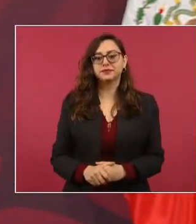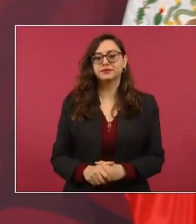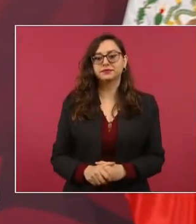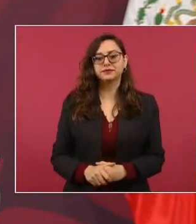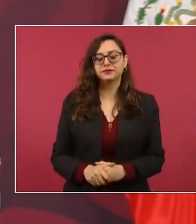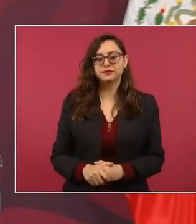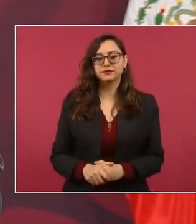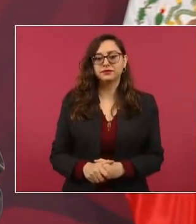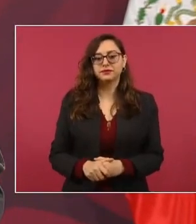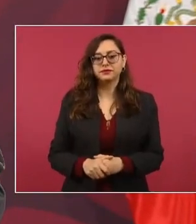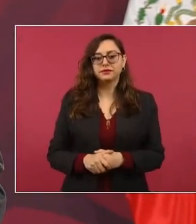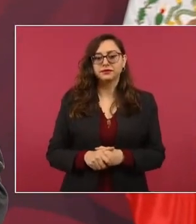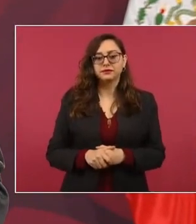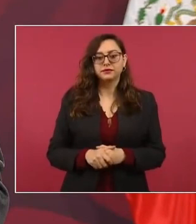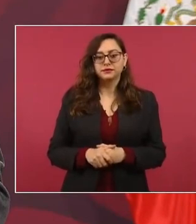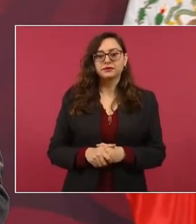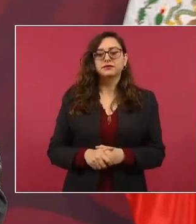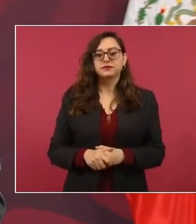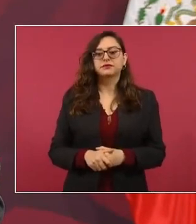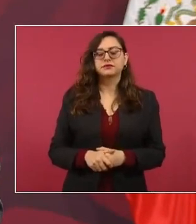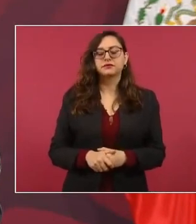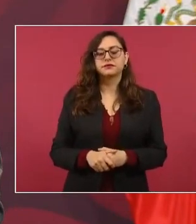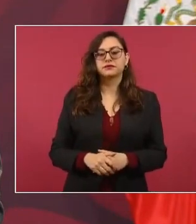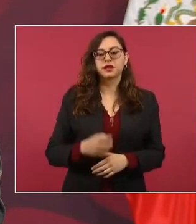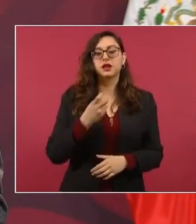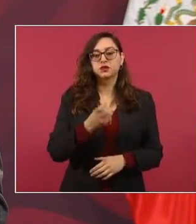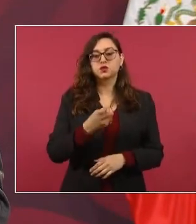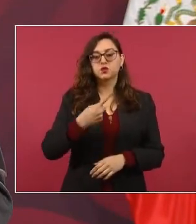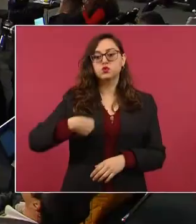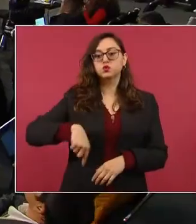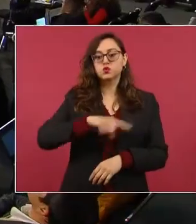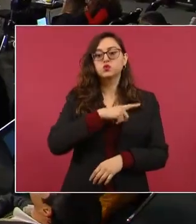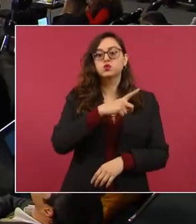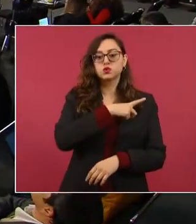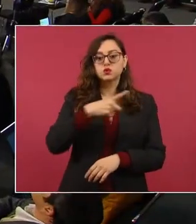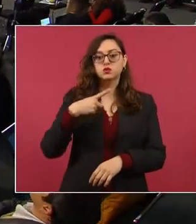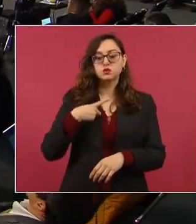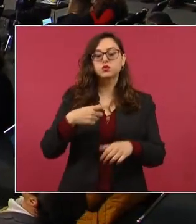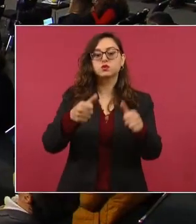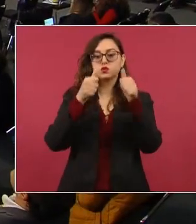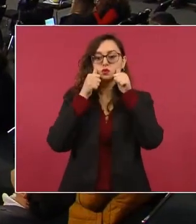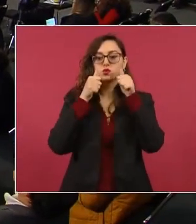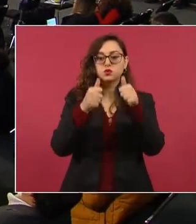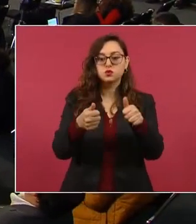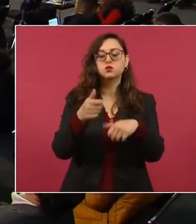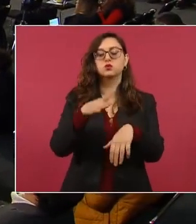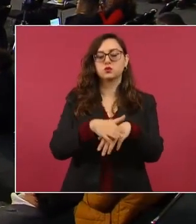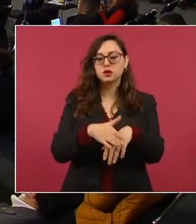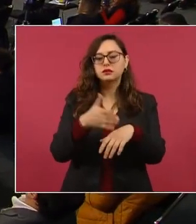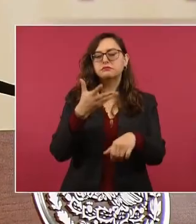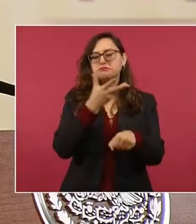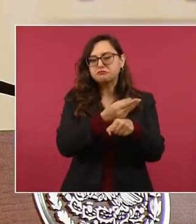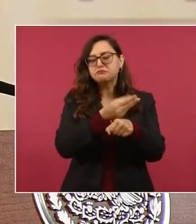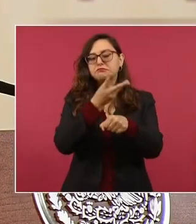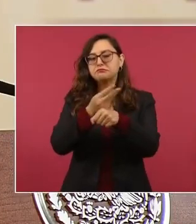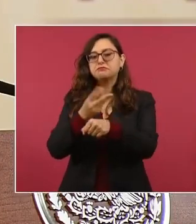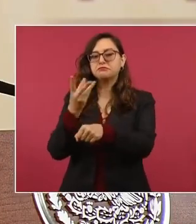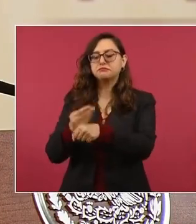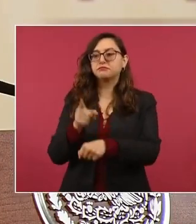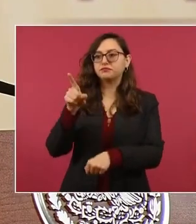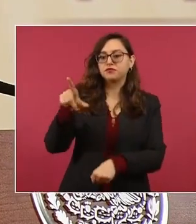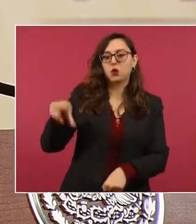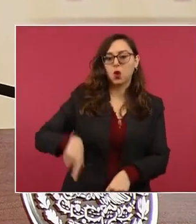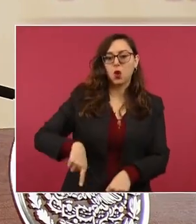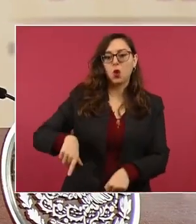y pues vamos a estar atentos y pendientes. Acabo de recibir la invitación del